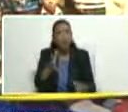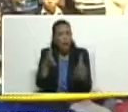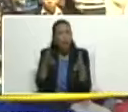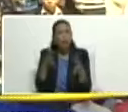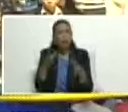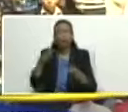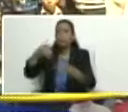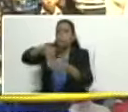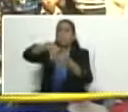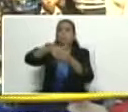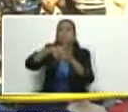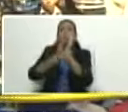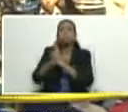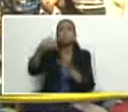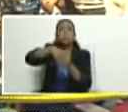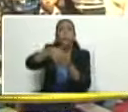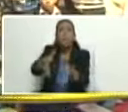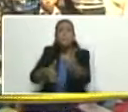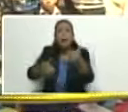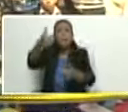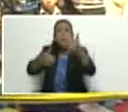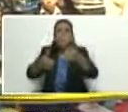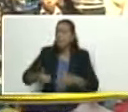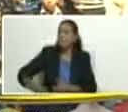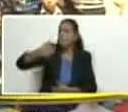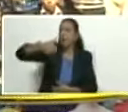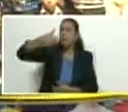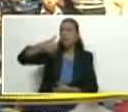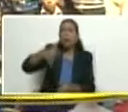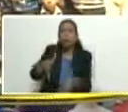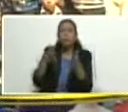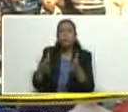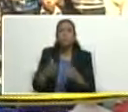las gobernaciones y ganamos las alcaldías.